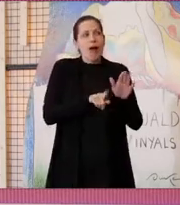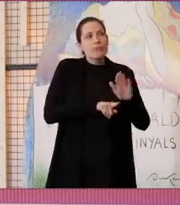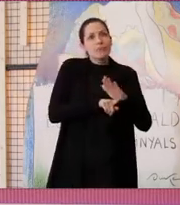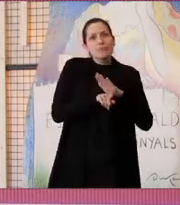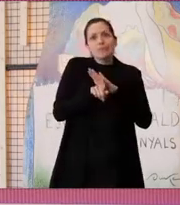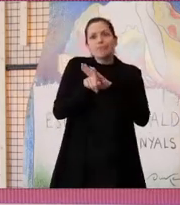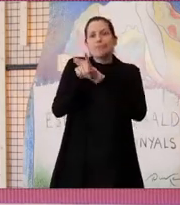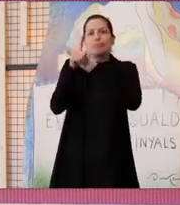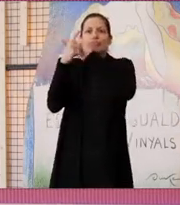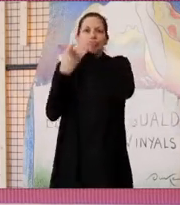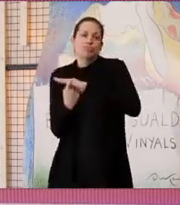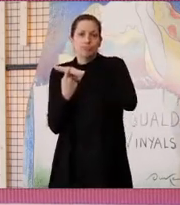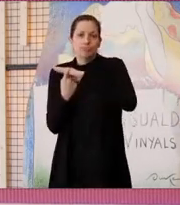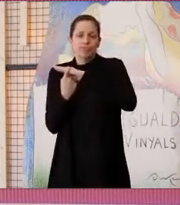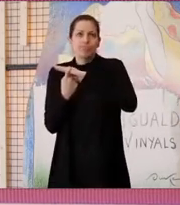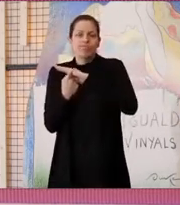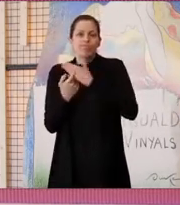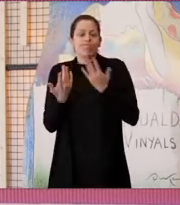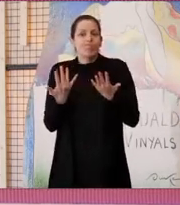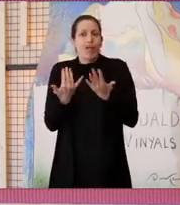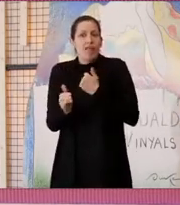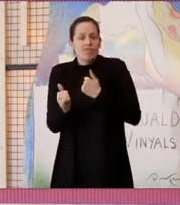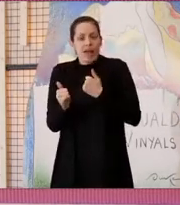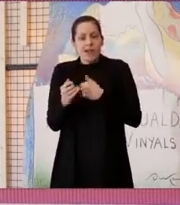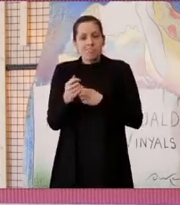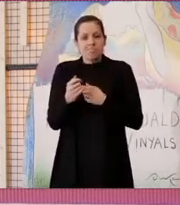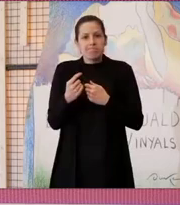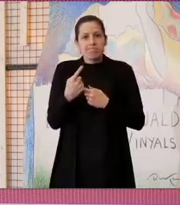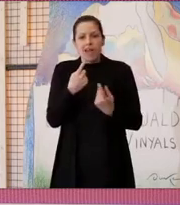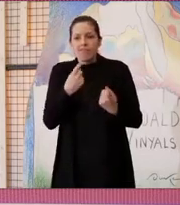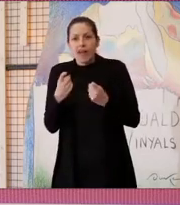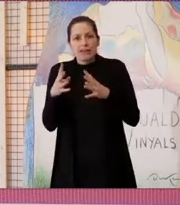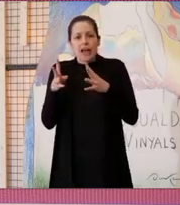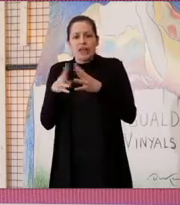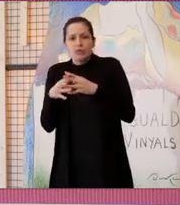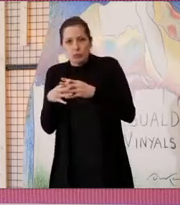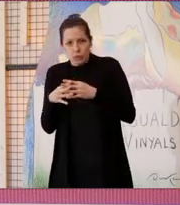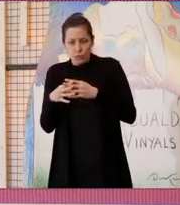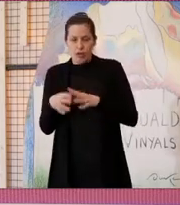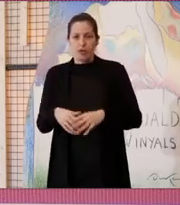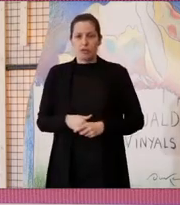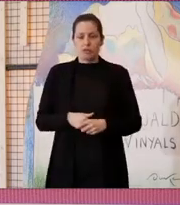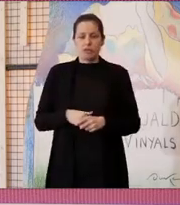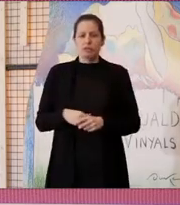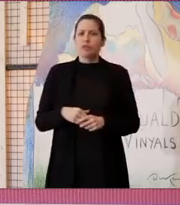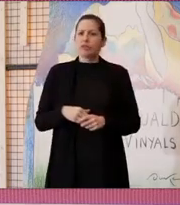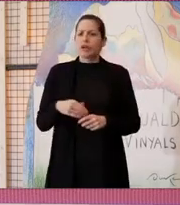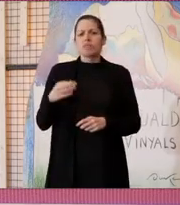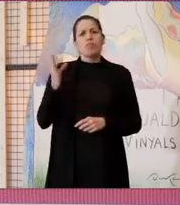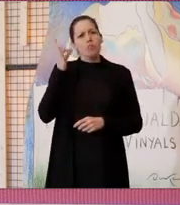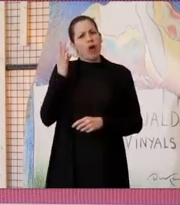no hemos hecho esas estructuras entonces Claro que hay que estar Claro que hay que tomar decisiones